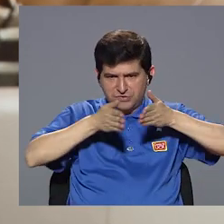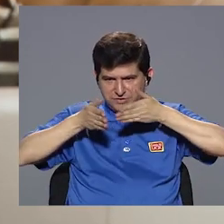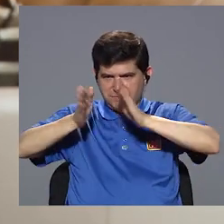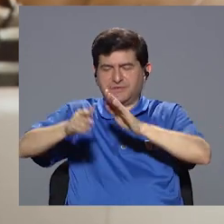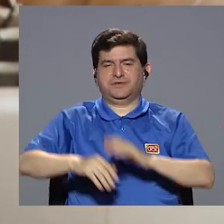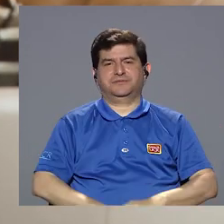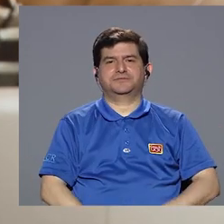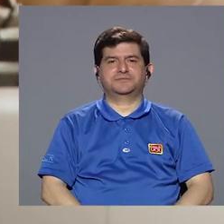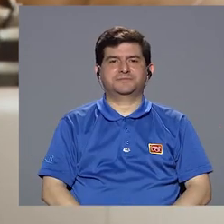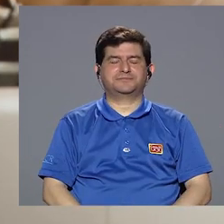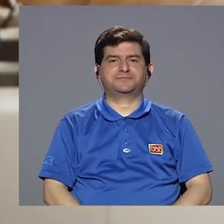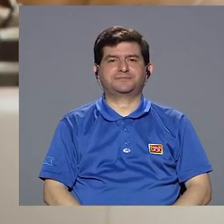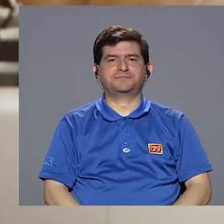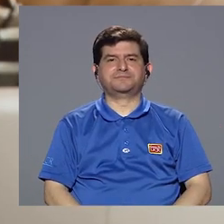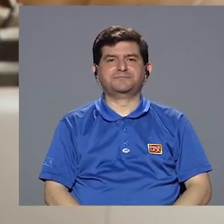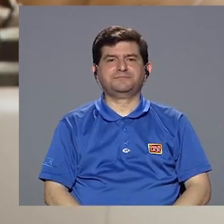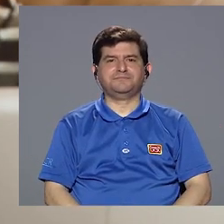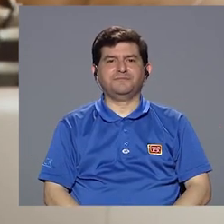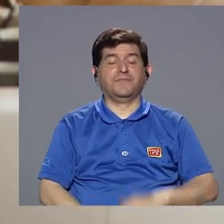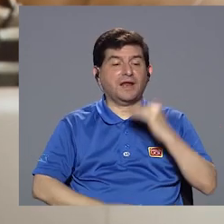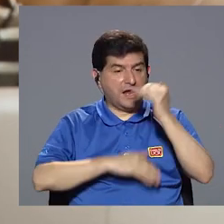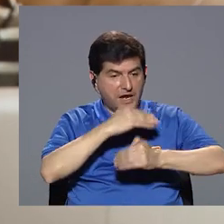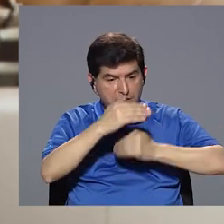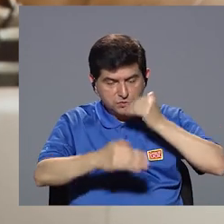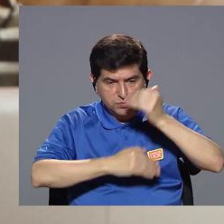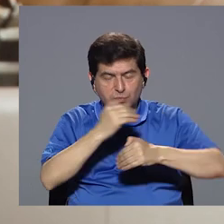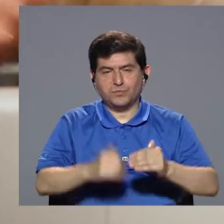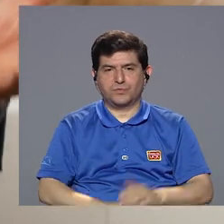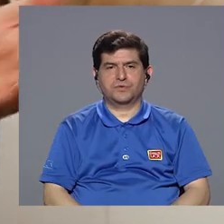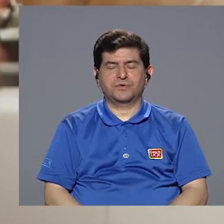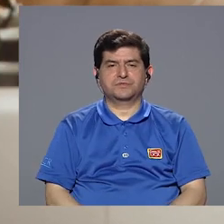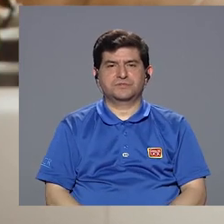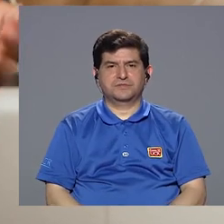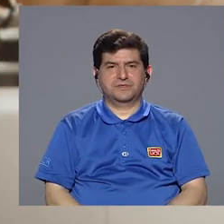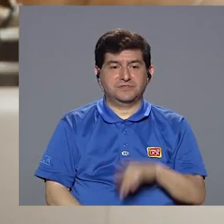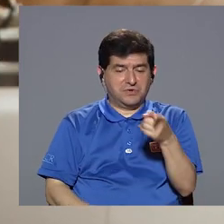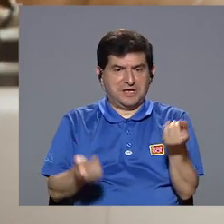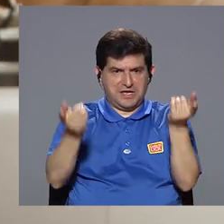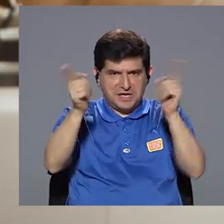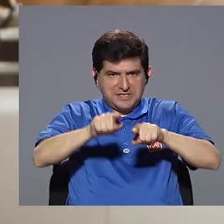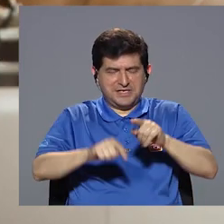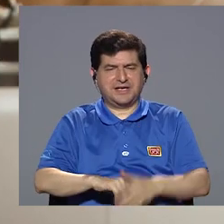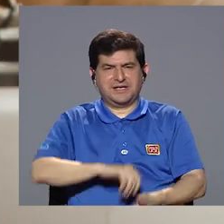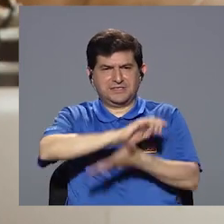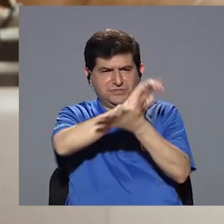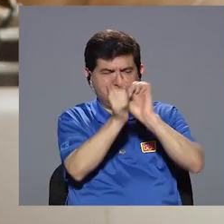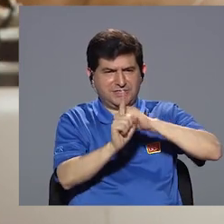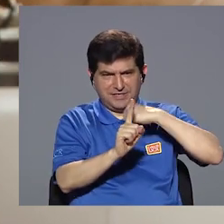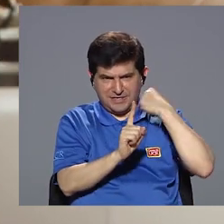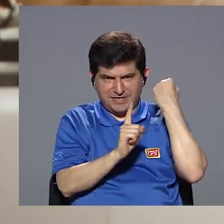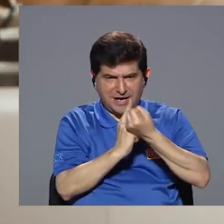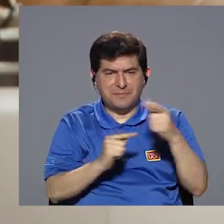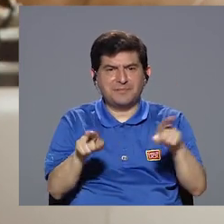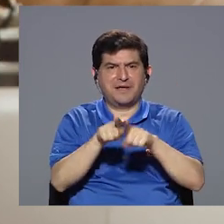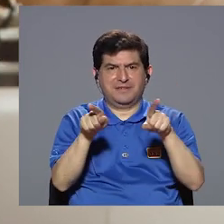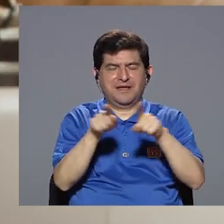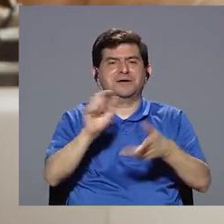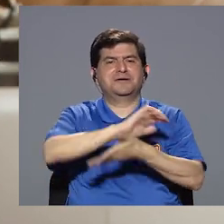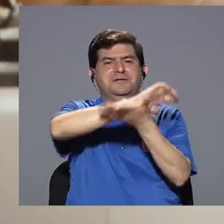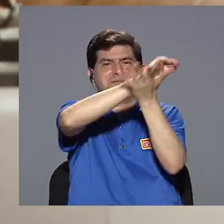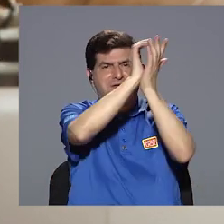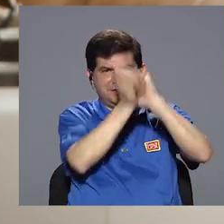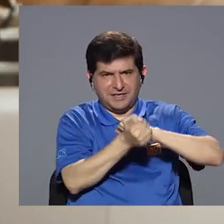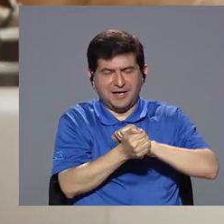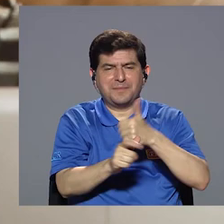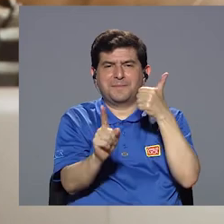en qué es un proceso en el cual en que en el cual se transforma la sociedad pero también se